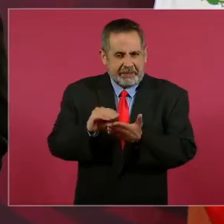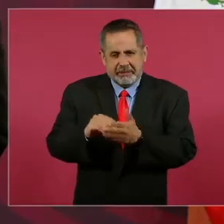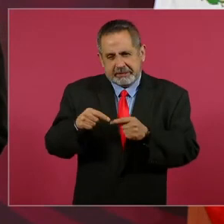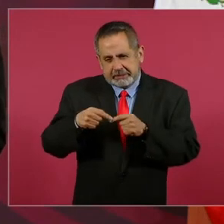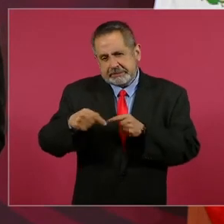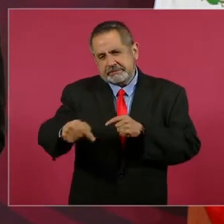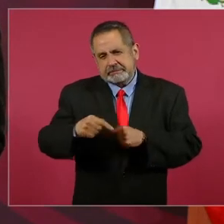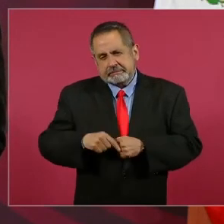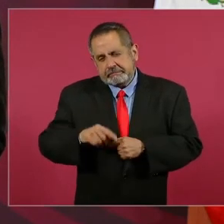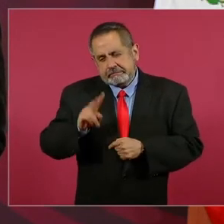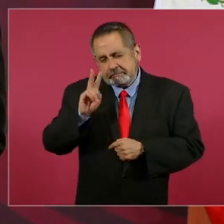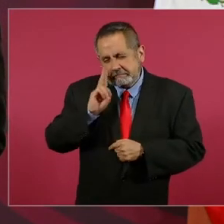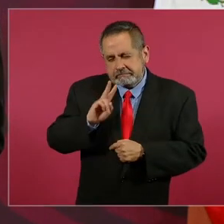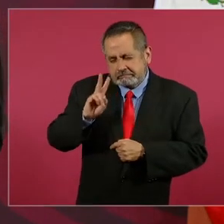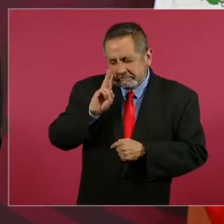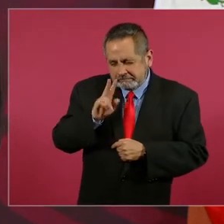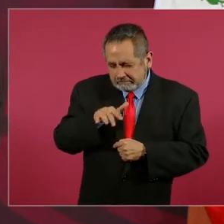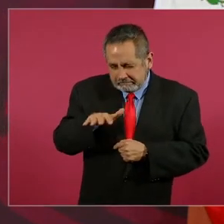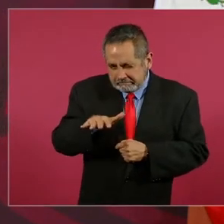a ver